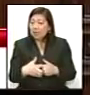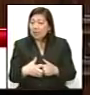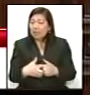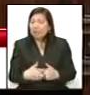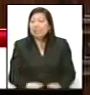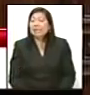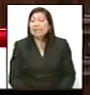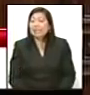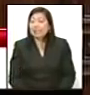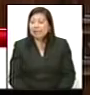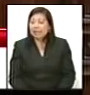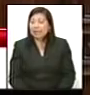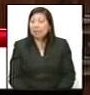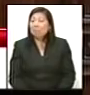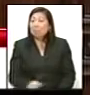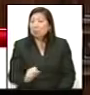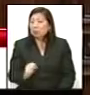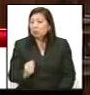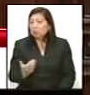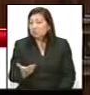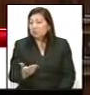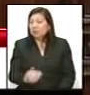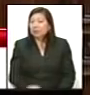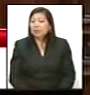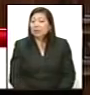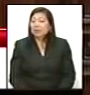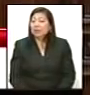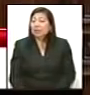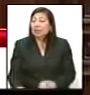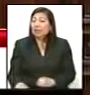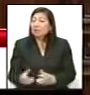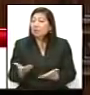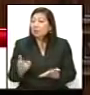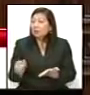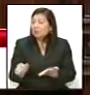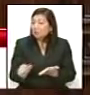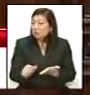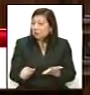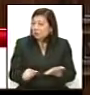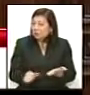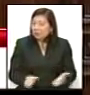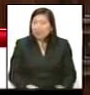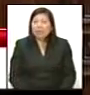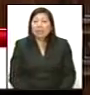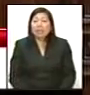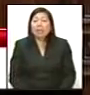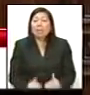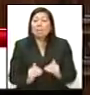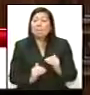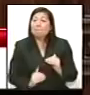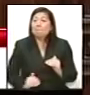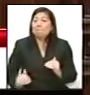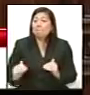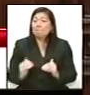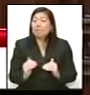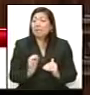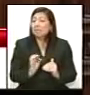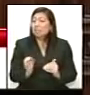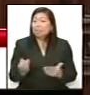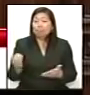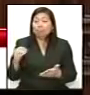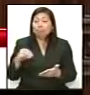postora. Y por supuesto, se hacen unos diseños al máximo. Si no le